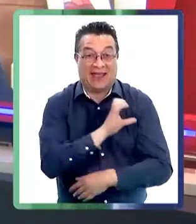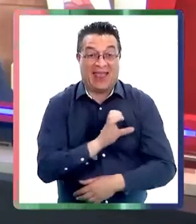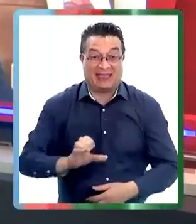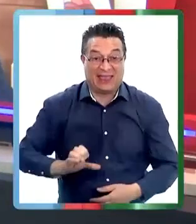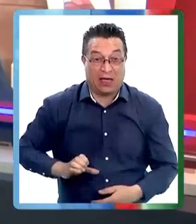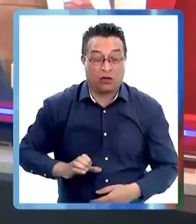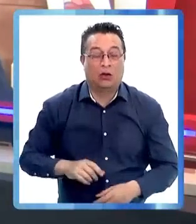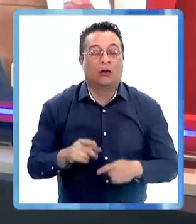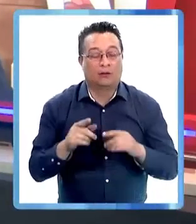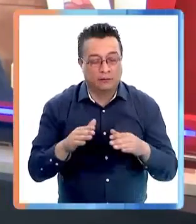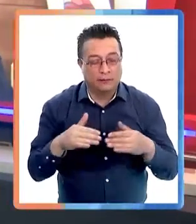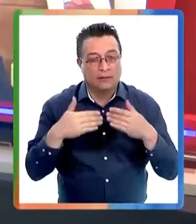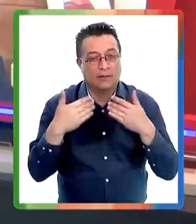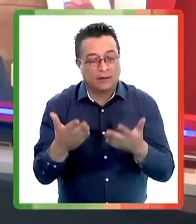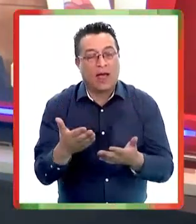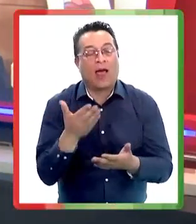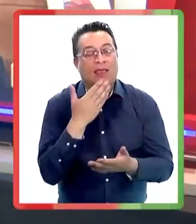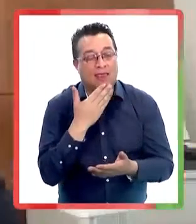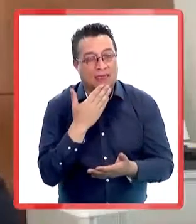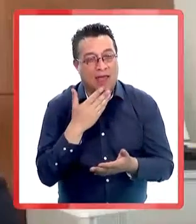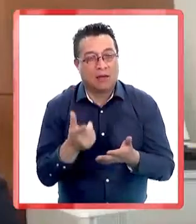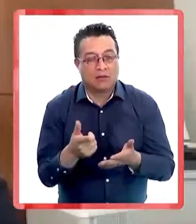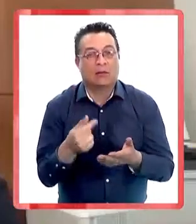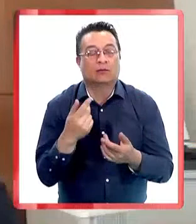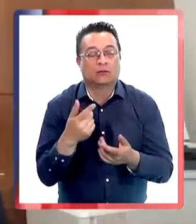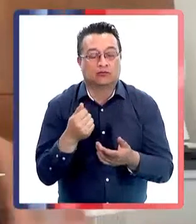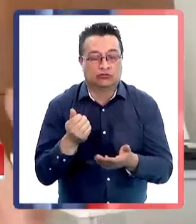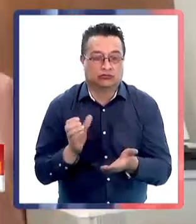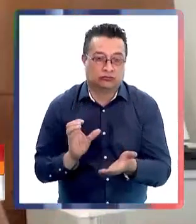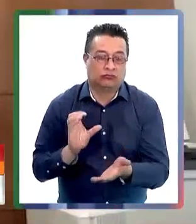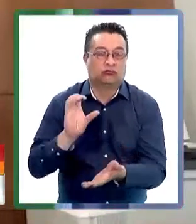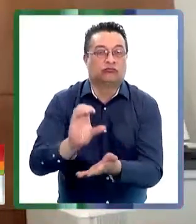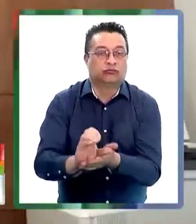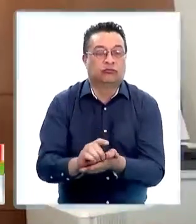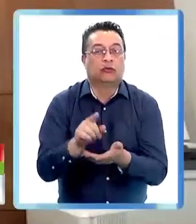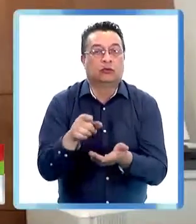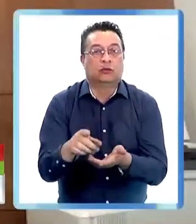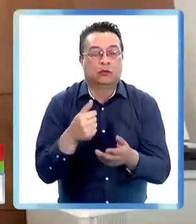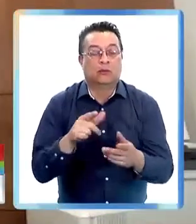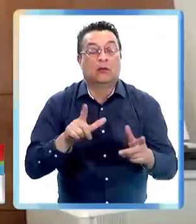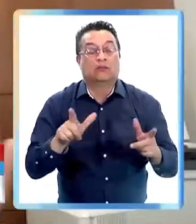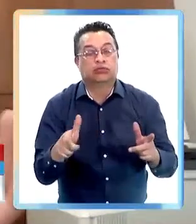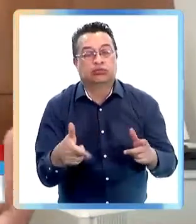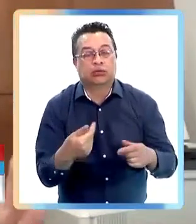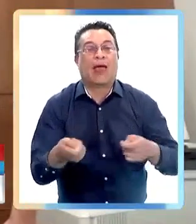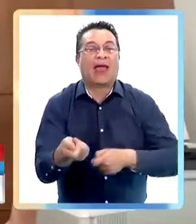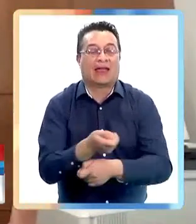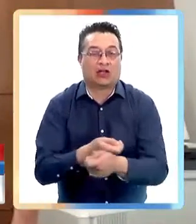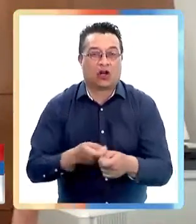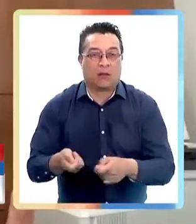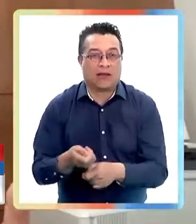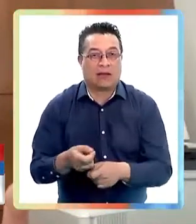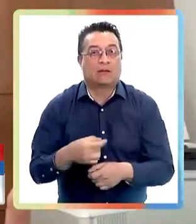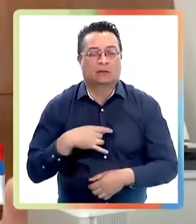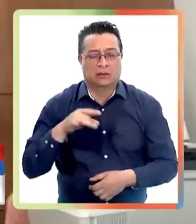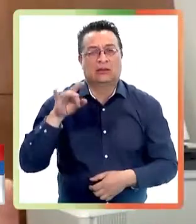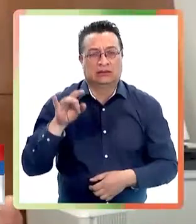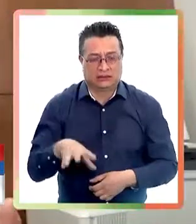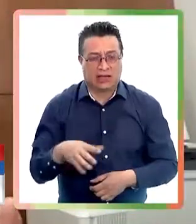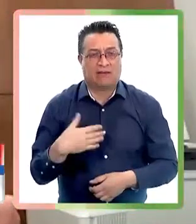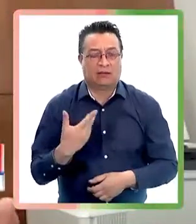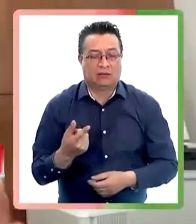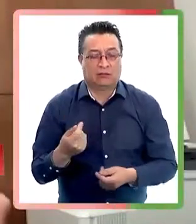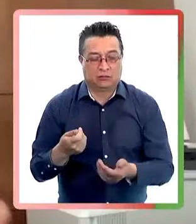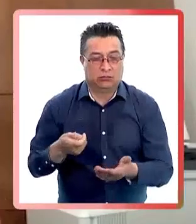del Estado, generen además una compensación de la ralentización de la economía. Sabemos